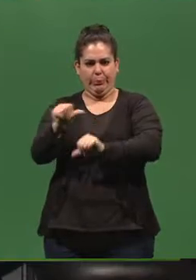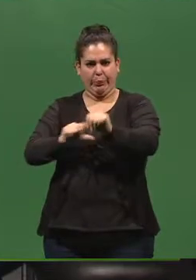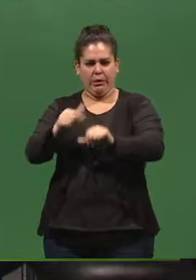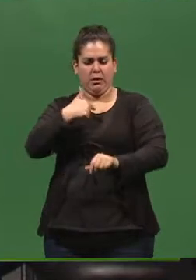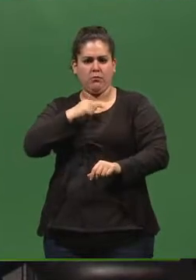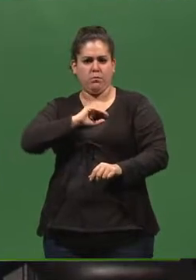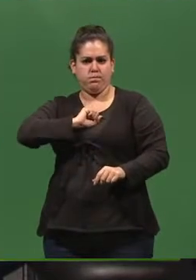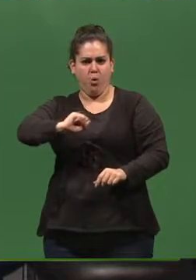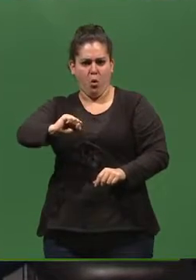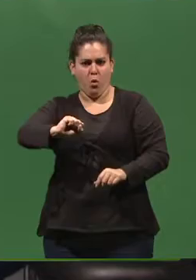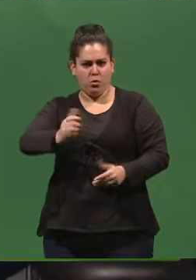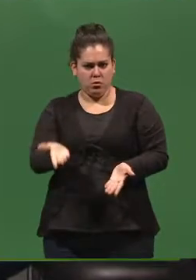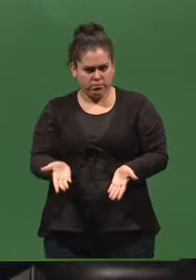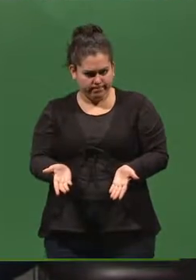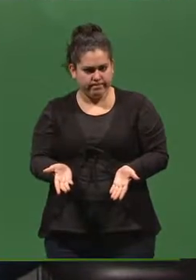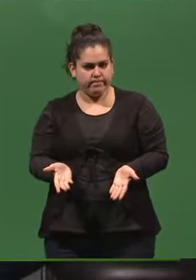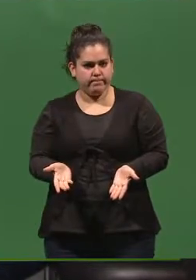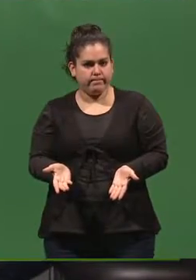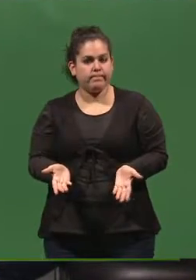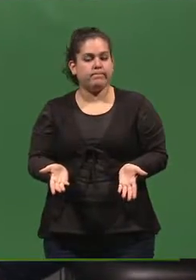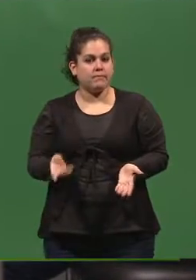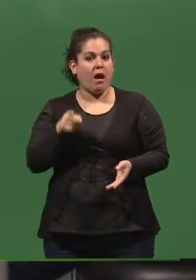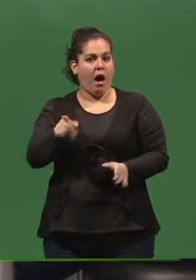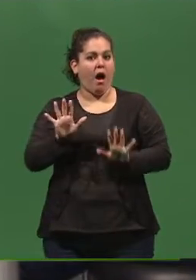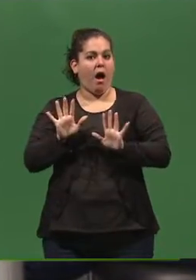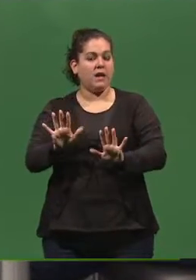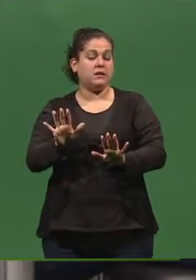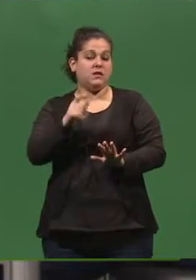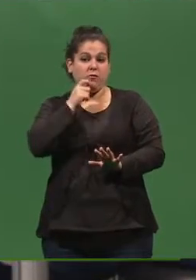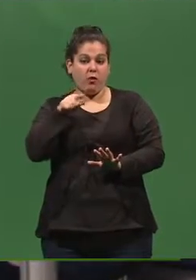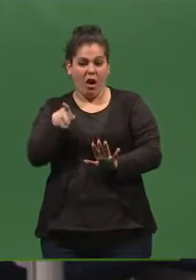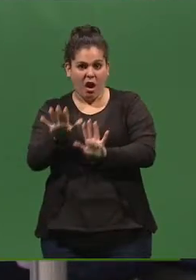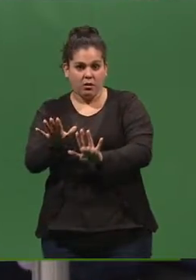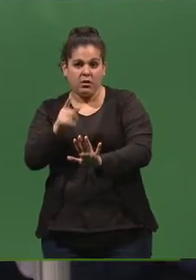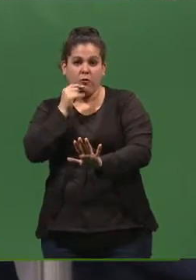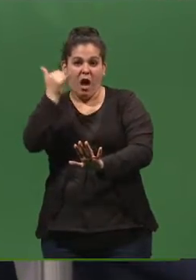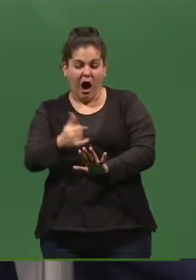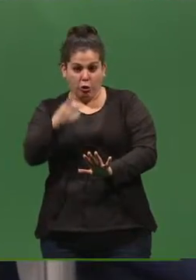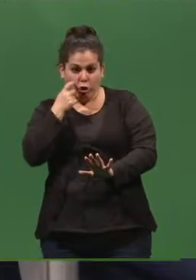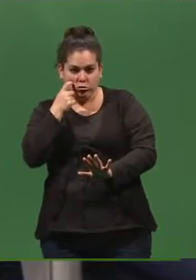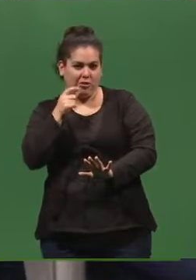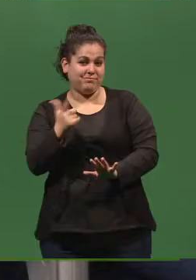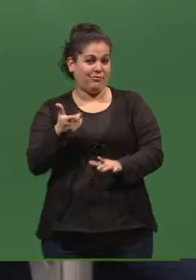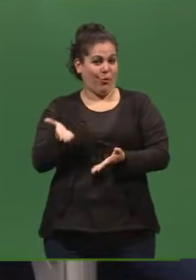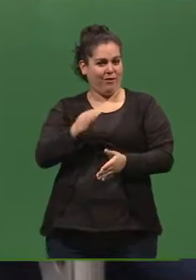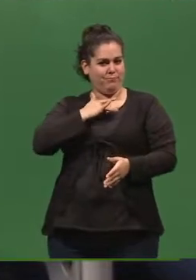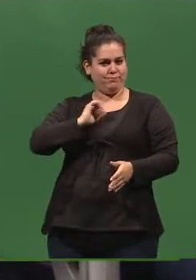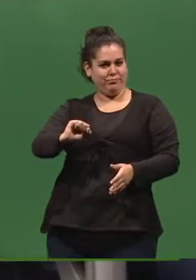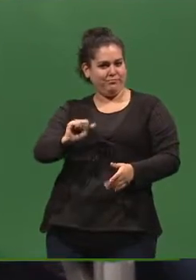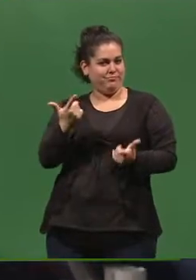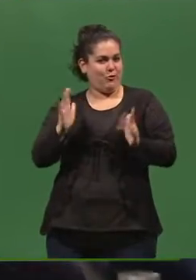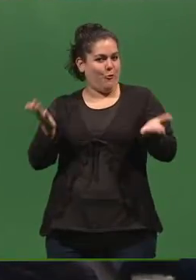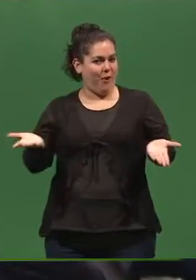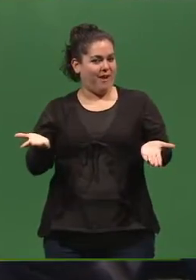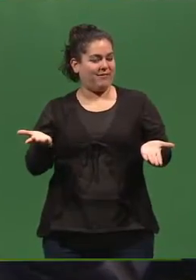¿no? Que tapona las arterias y produce una muerte súbita, ¿no? Algo así no sucedería cuando uno tiene detrás un ente regulador que controla la calidad de